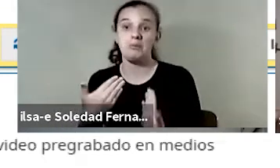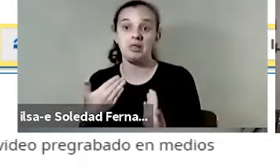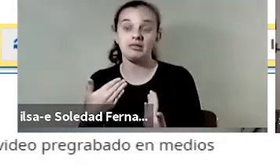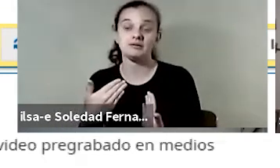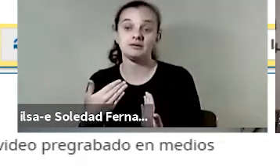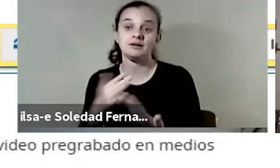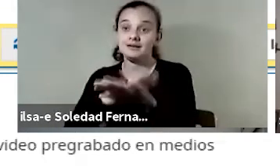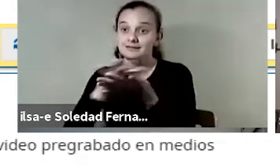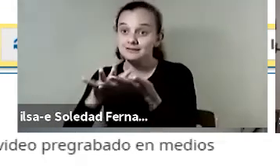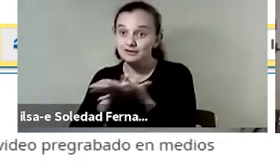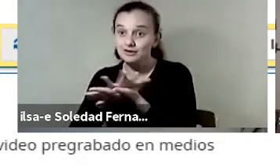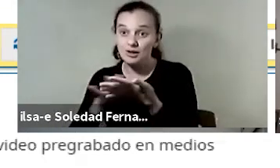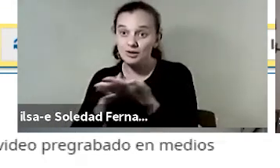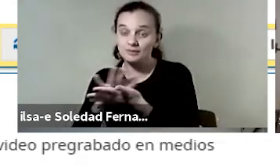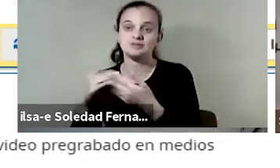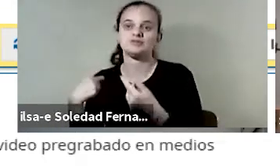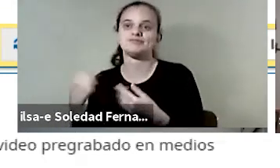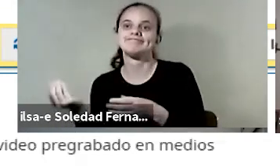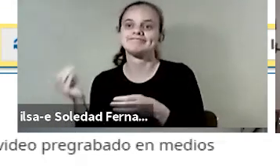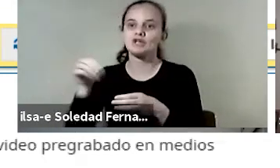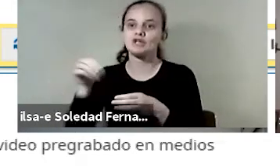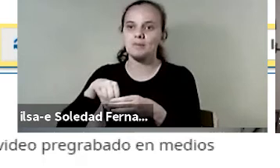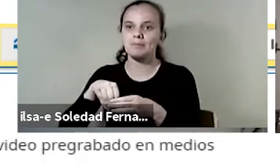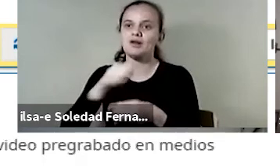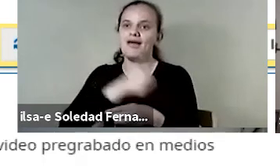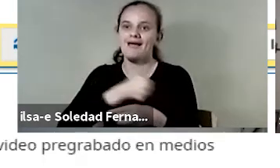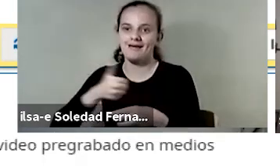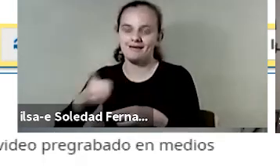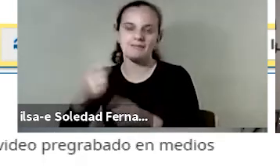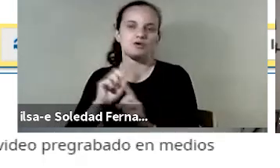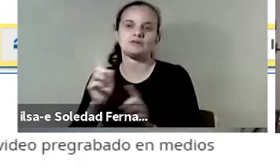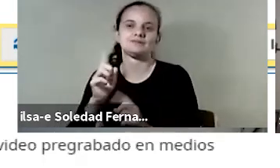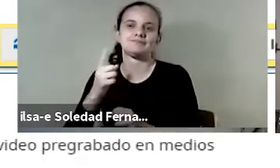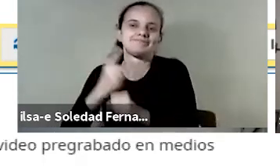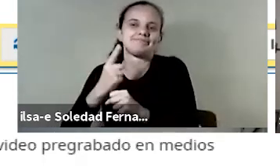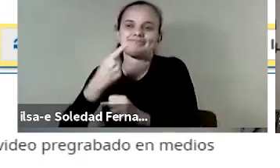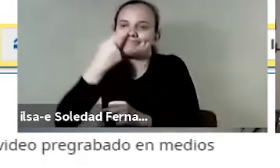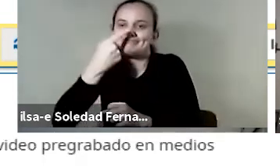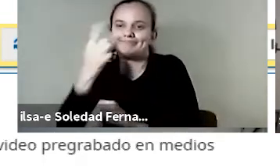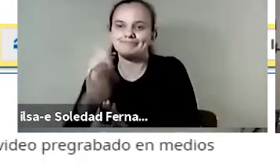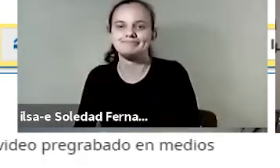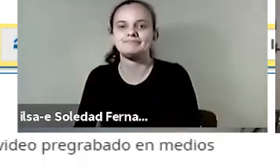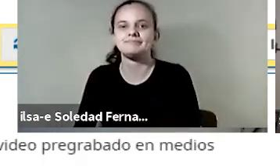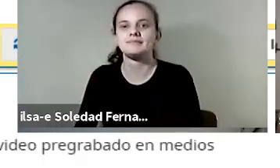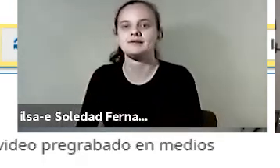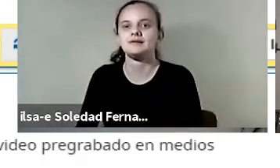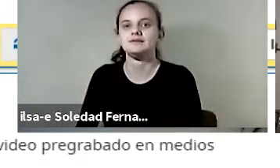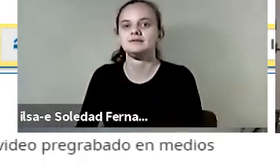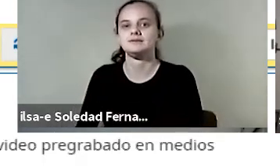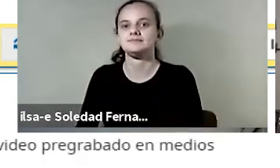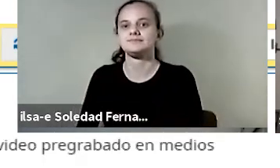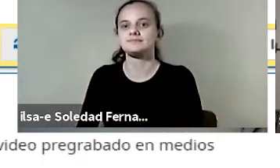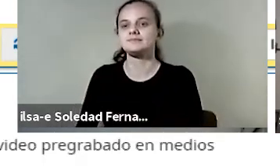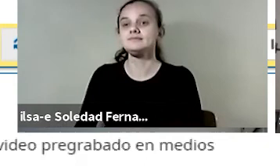A futuro, quizás, si vemos que son fáciles de resolver y van a generar una mejor experiencia en nuestro producto, entonces las haremos, pero